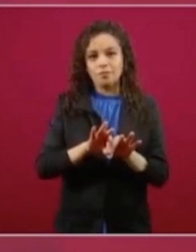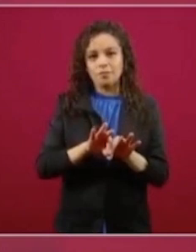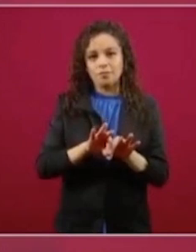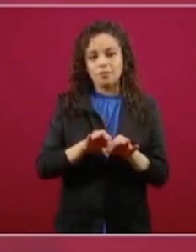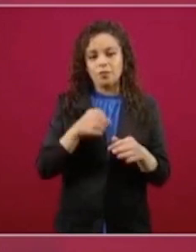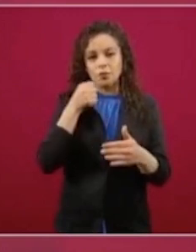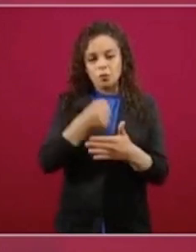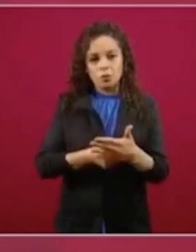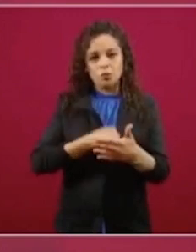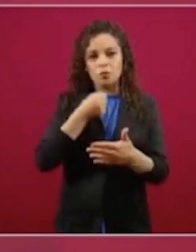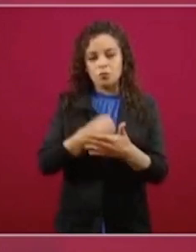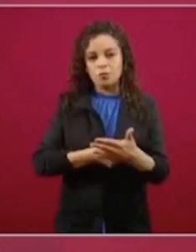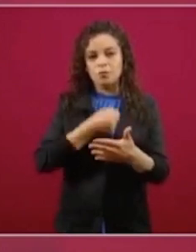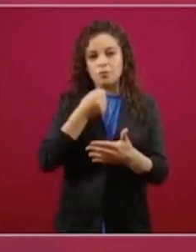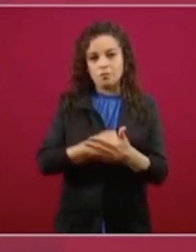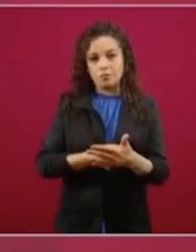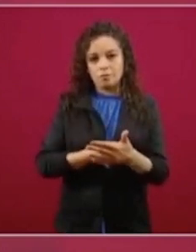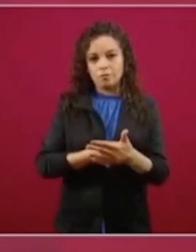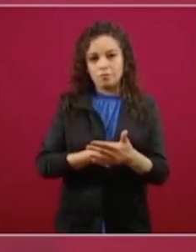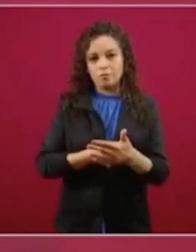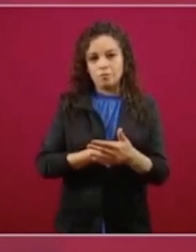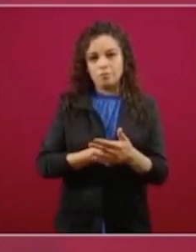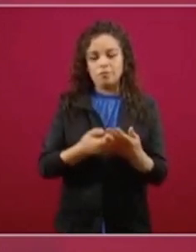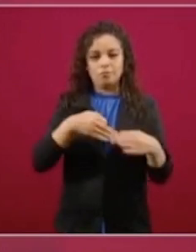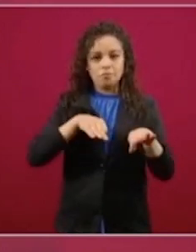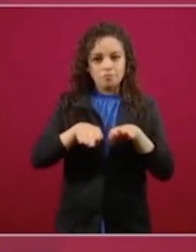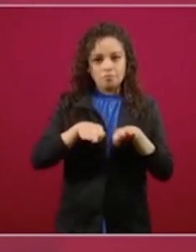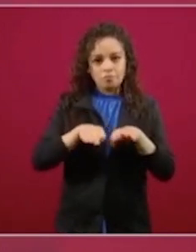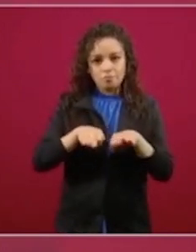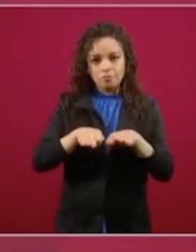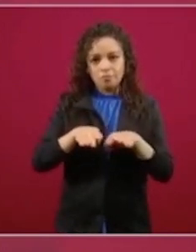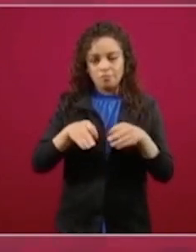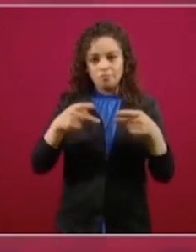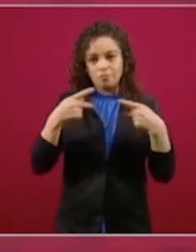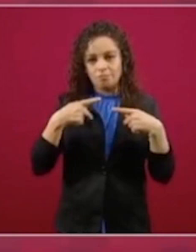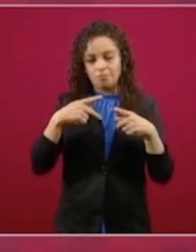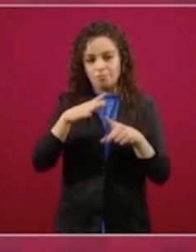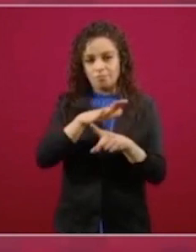por mejores condiciones laborales de los obreros